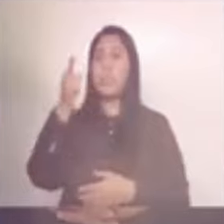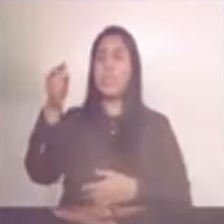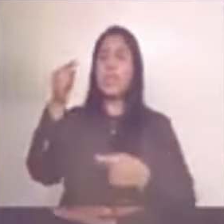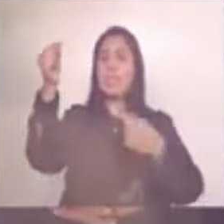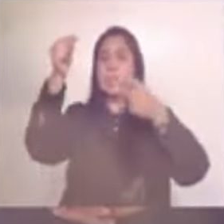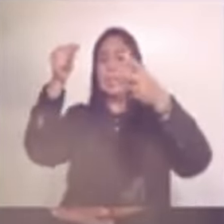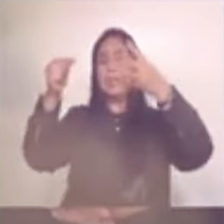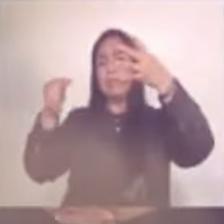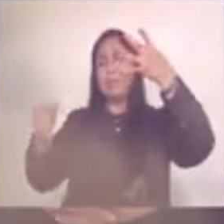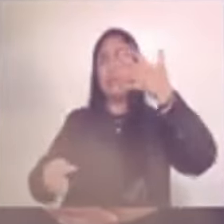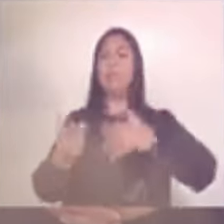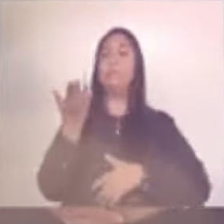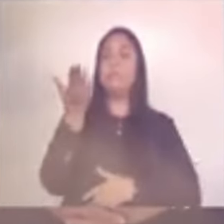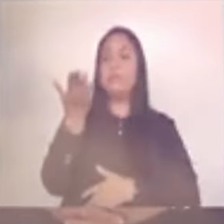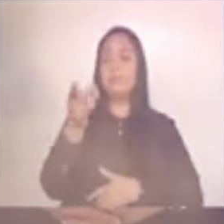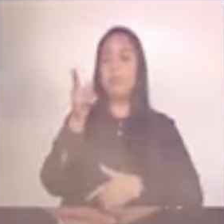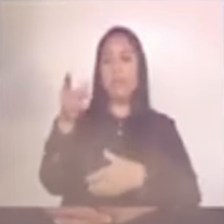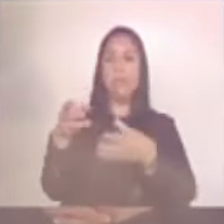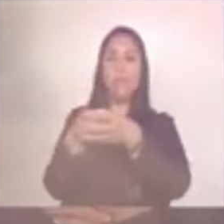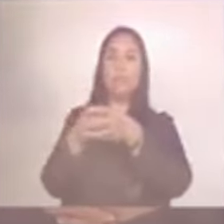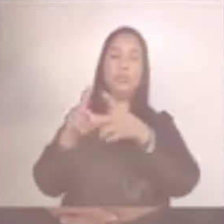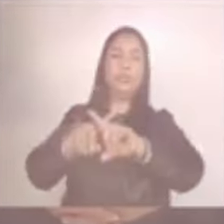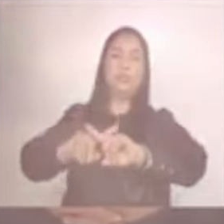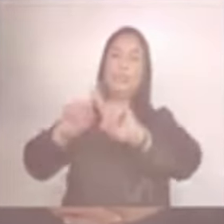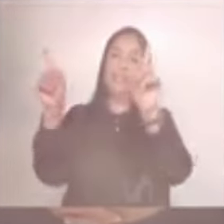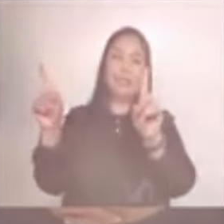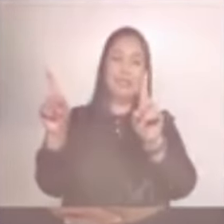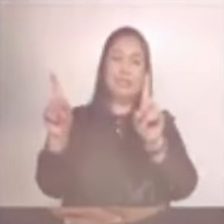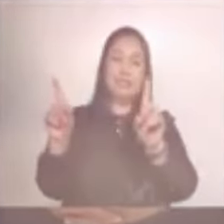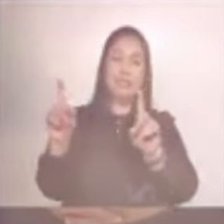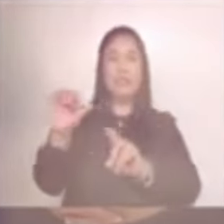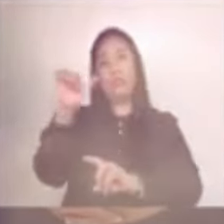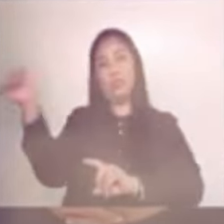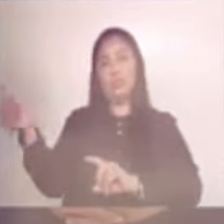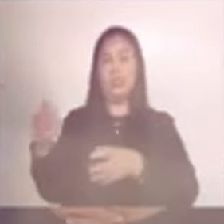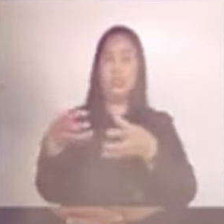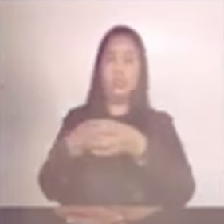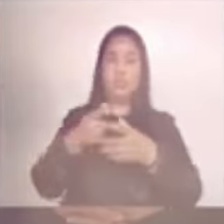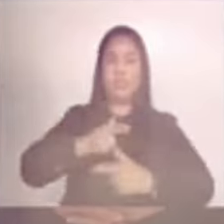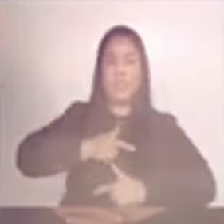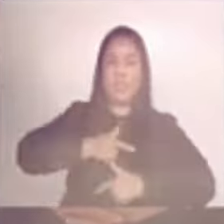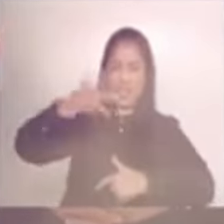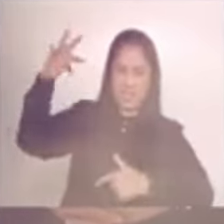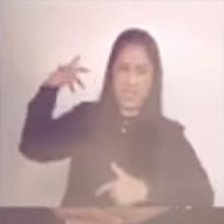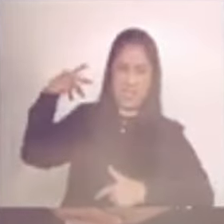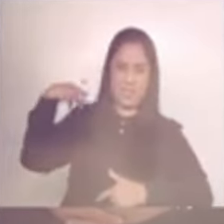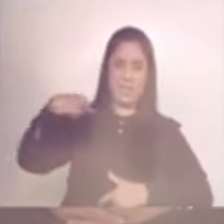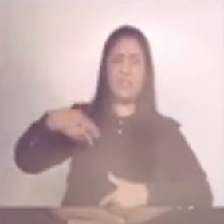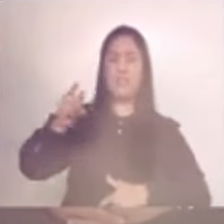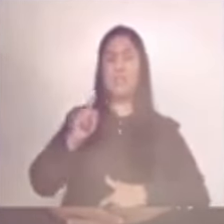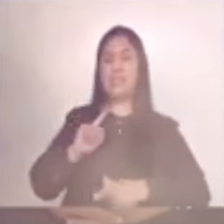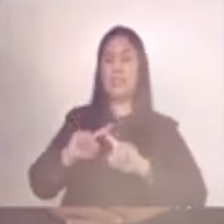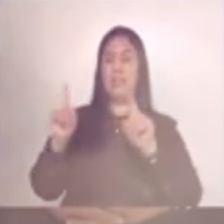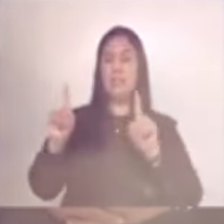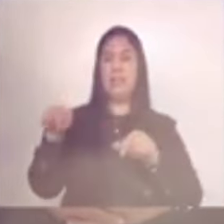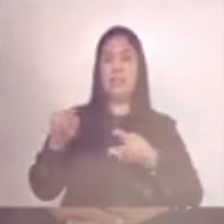peticiones, este es un grupo distinto de los veteranos que estuvieron bloqueando